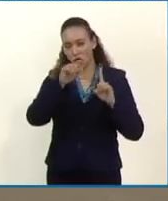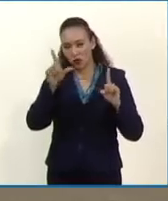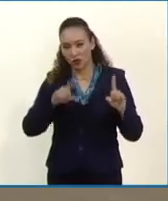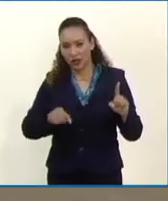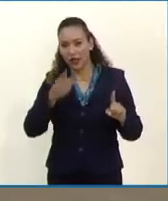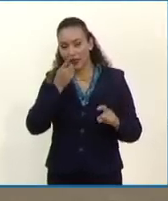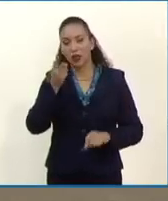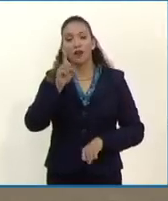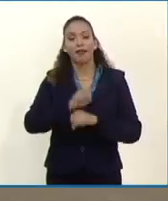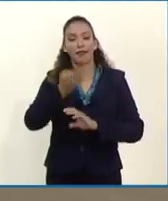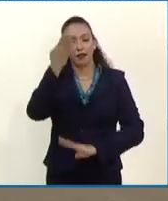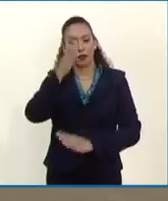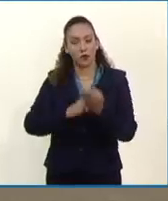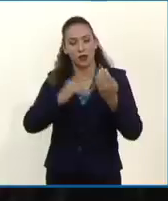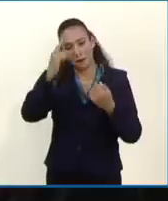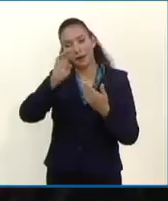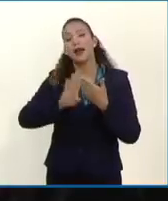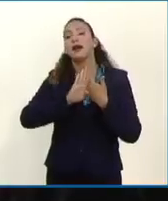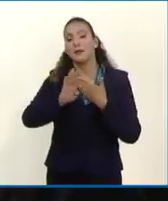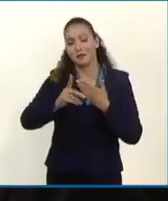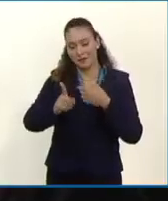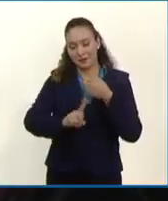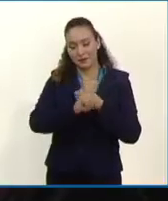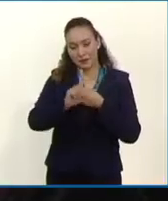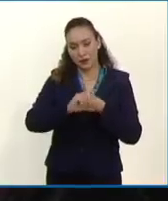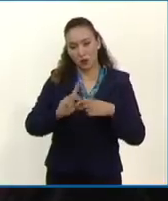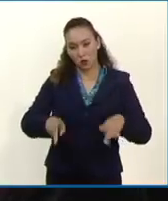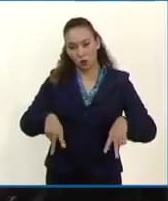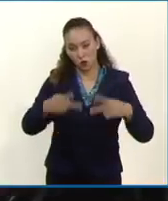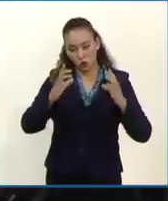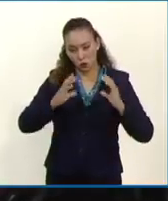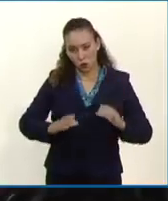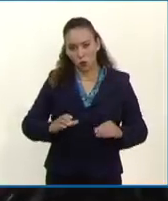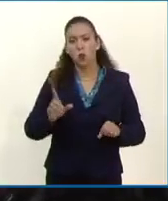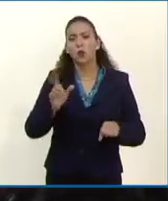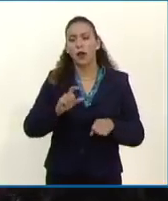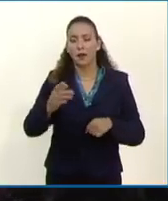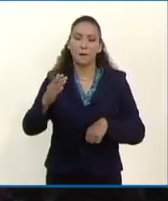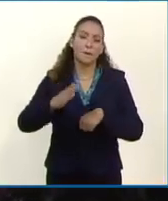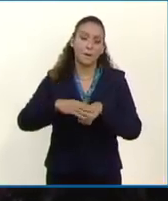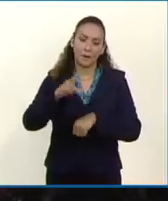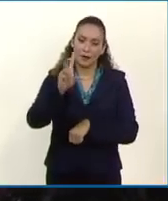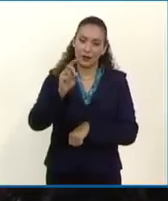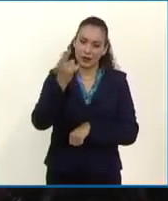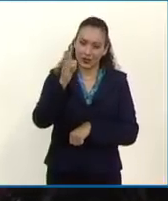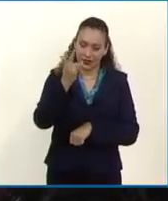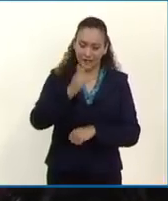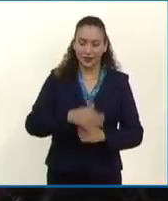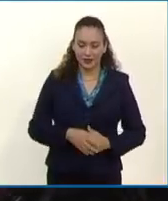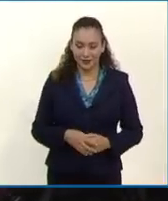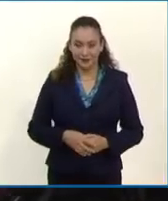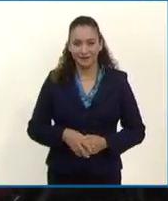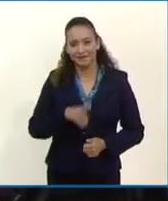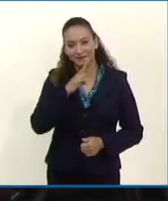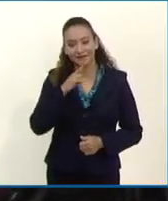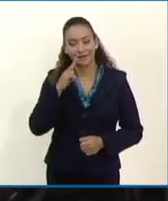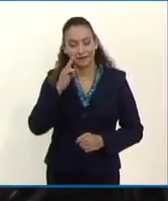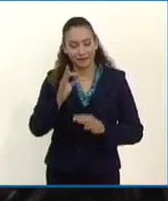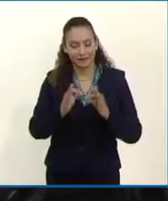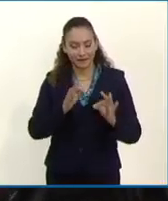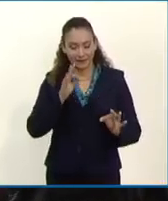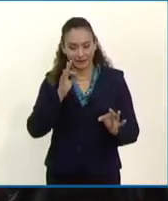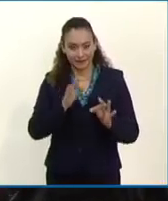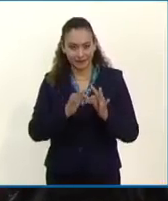Día Mundial contra la Trata, el próximo 30 de julio. Para el canal del Poder Judicial de